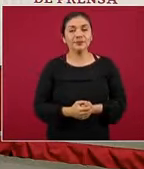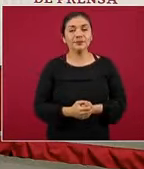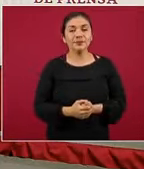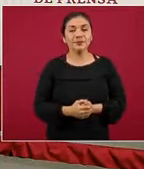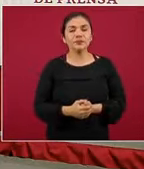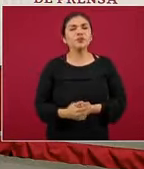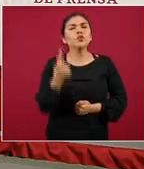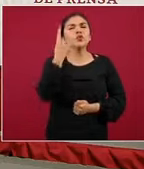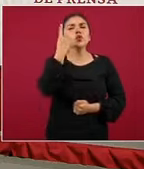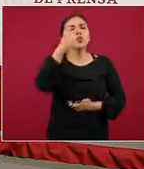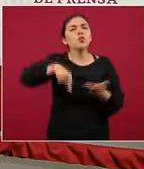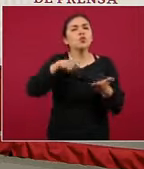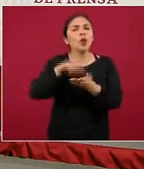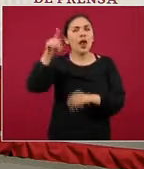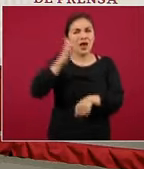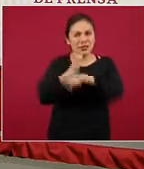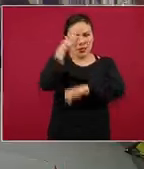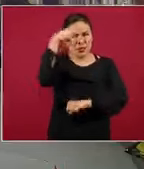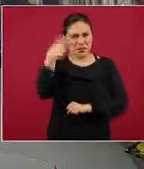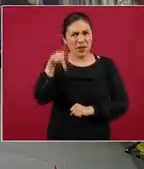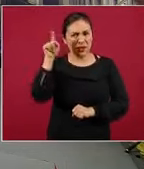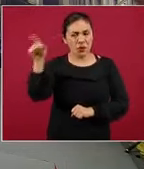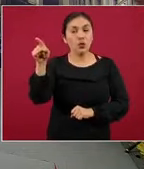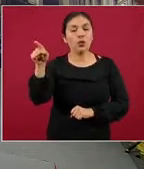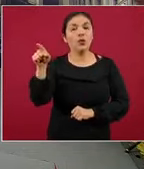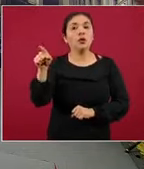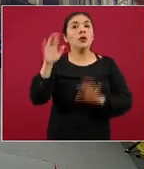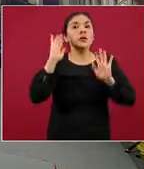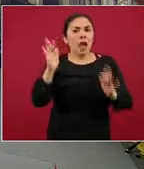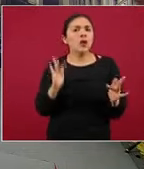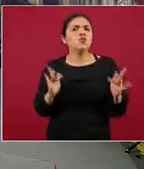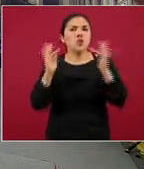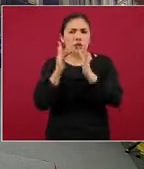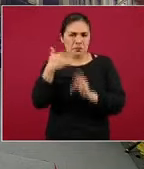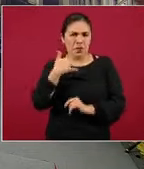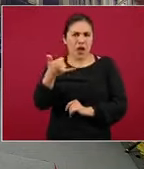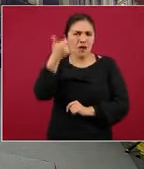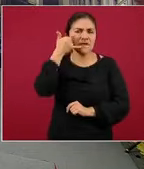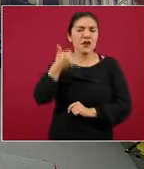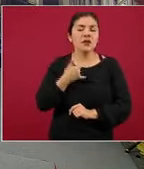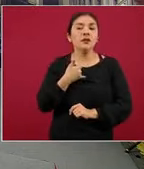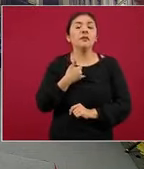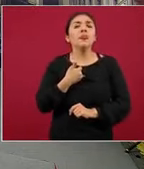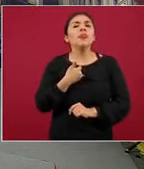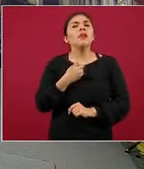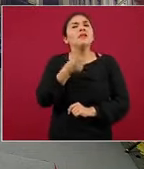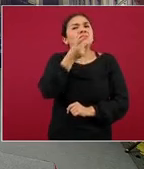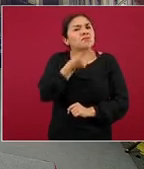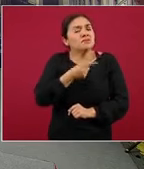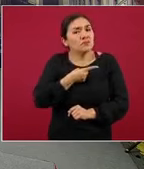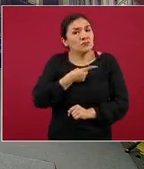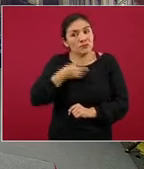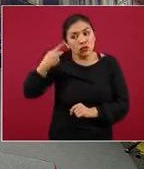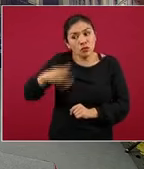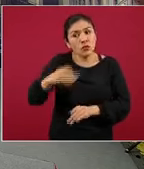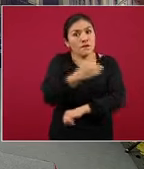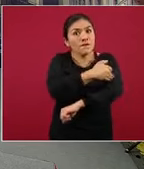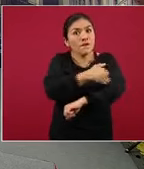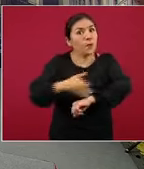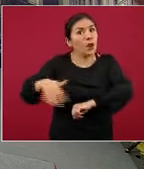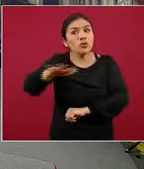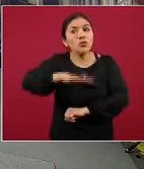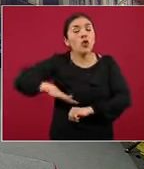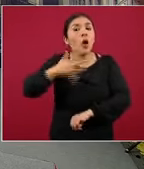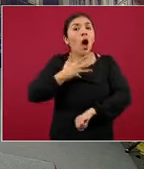una localidad en el Estado de México en donde se pusieron en contacto conmigo y me hacían ver que toda la familia desafortunadamente